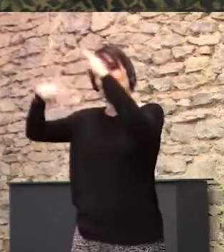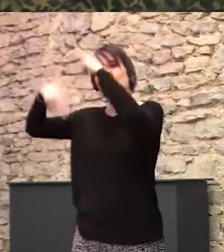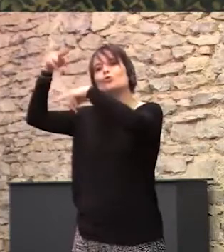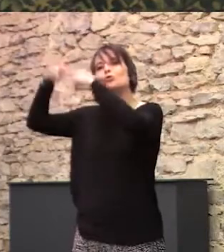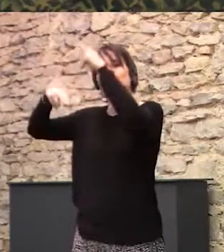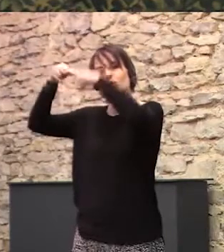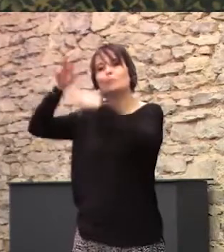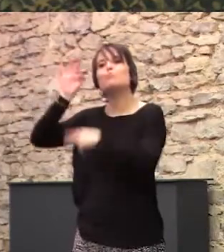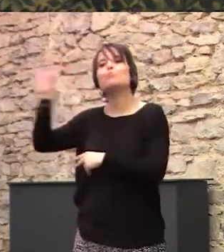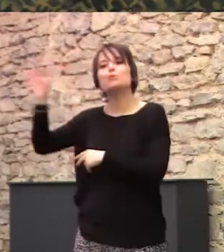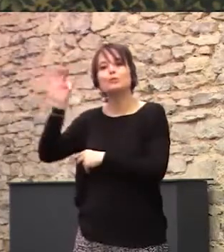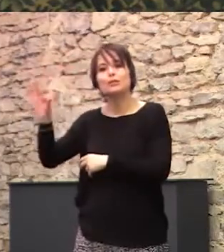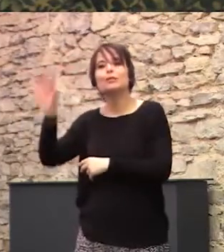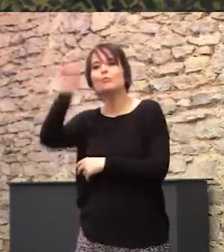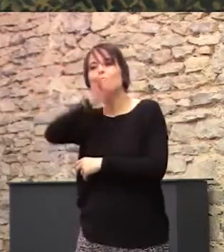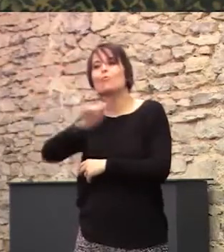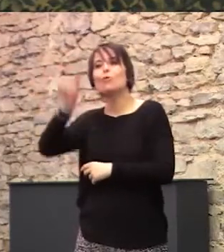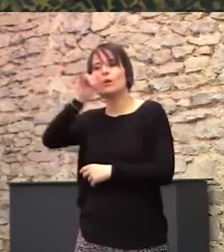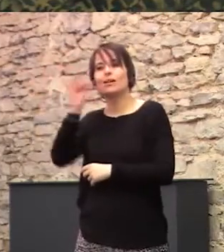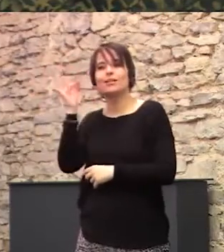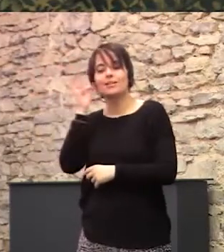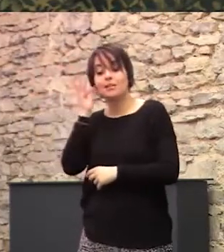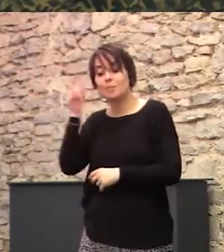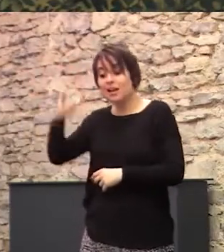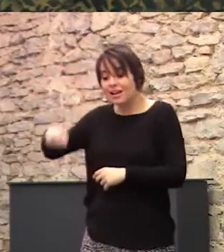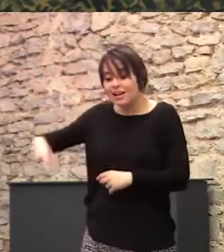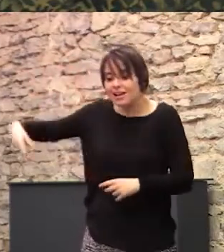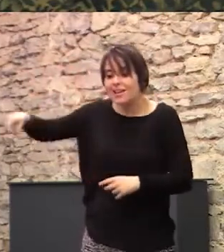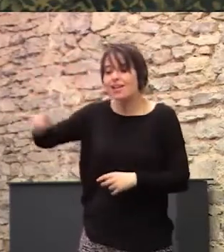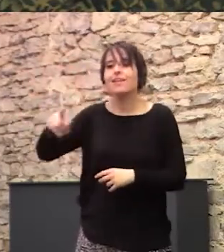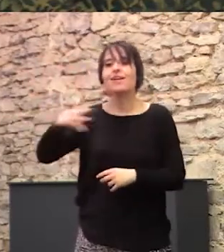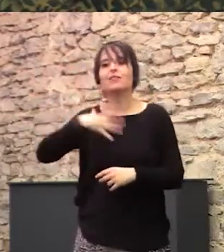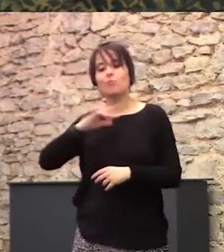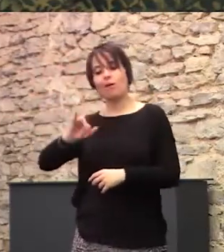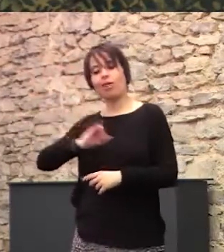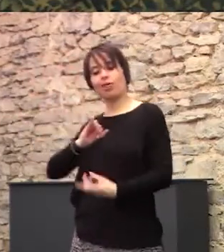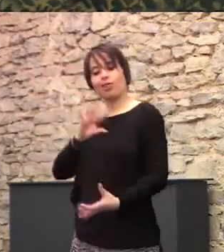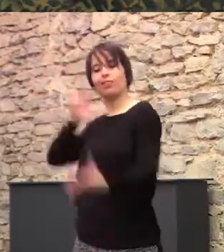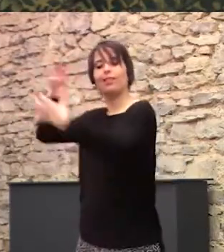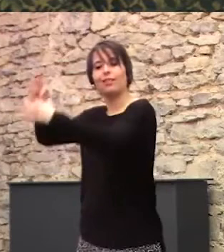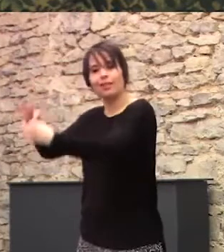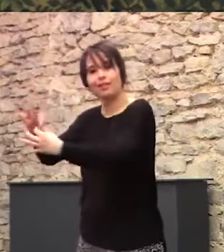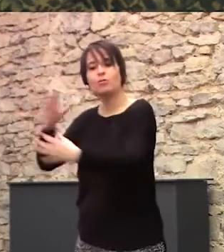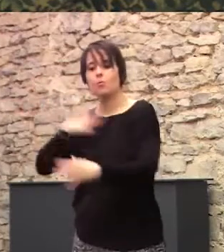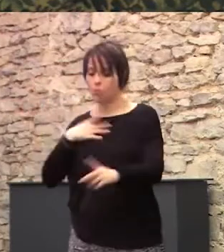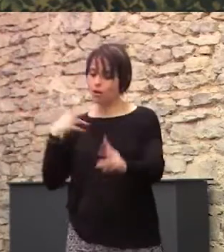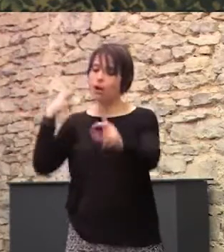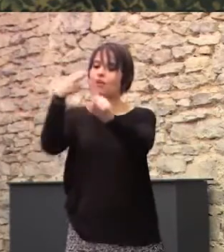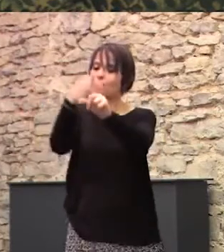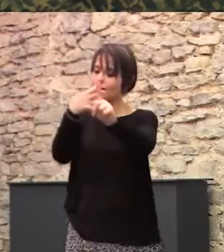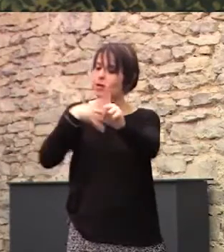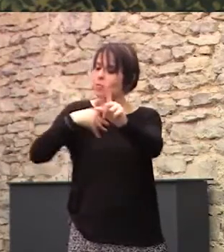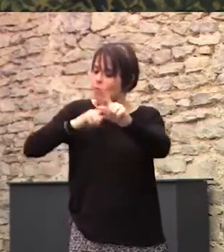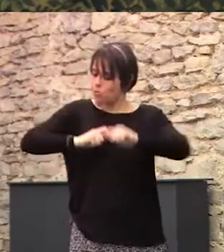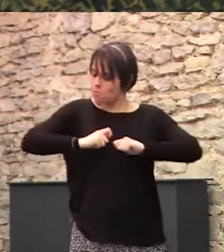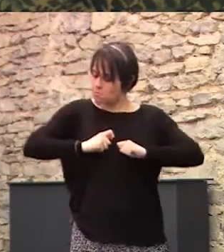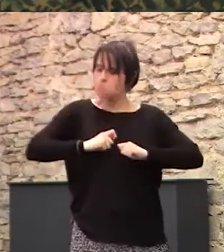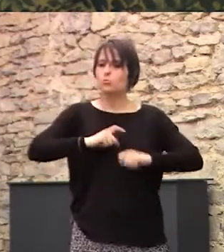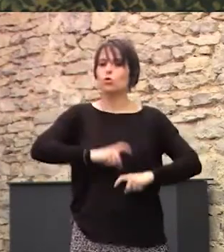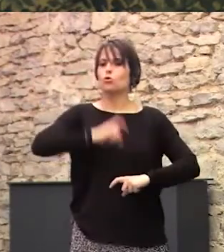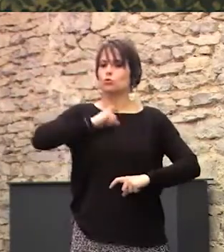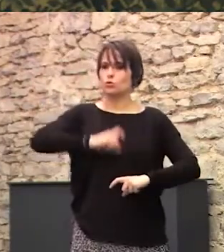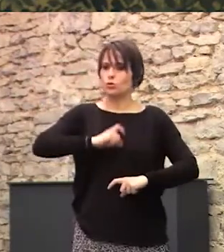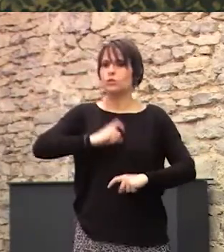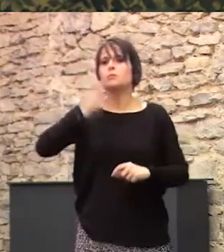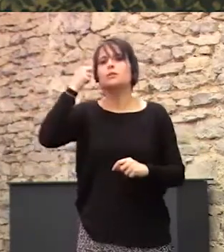narrativas positivas sobre las mujeres negras para que ellas se reflejaran, se vieran como referentes, pudieran construir su autoestima y